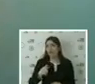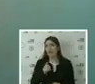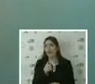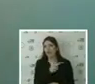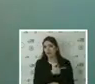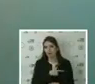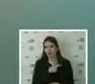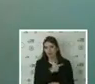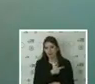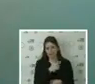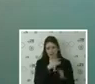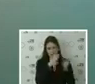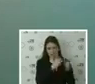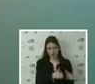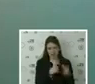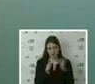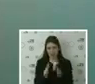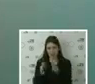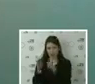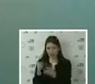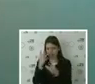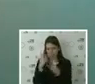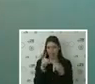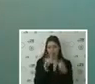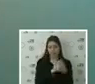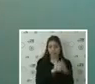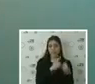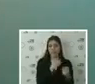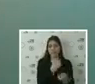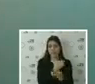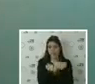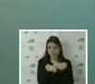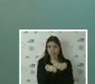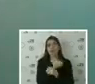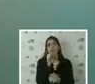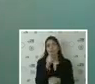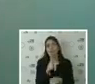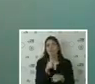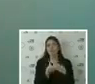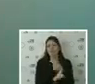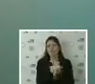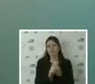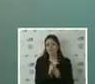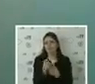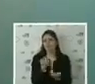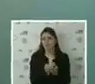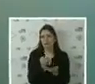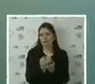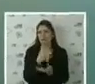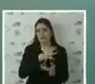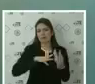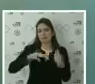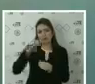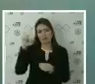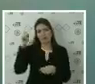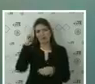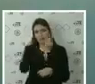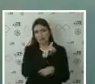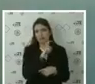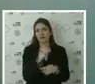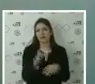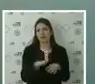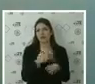3 ámbitos. En cuanto a educación, pues es bien sabido que la brecha socioeconómica impactó en gran medida la educación, ya que, pues como se ha